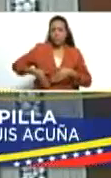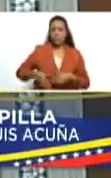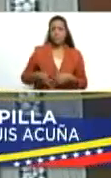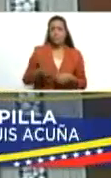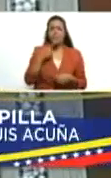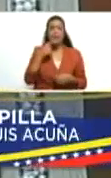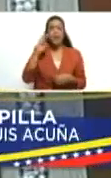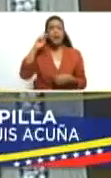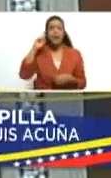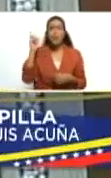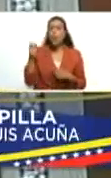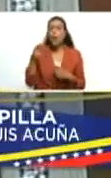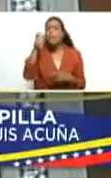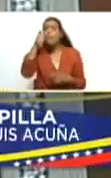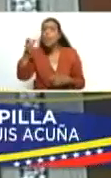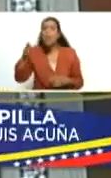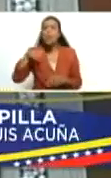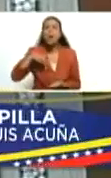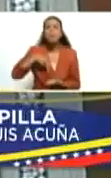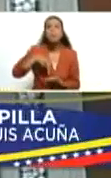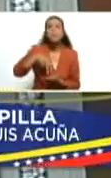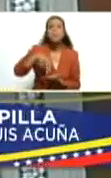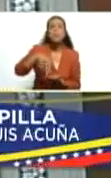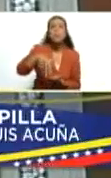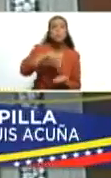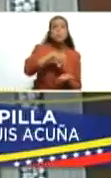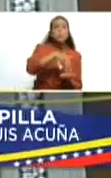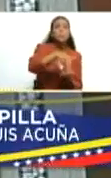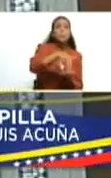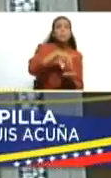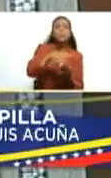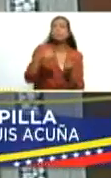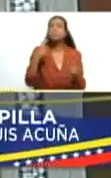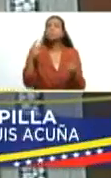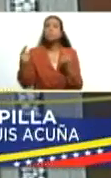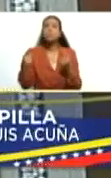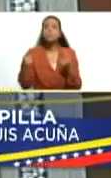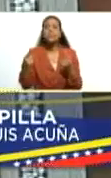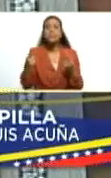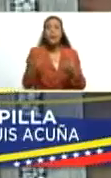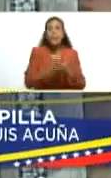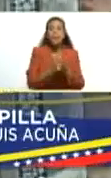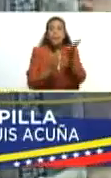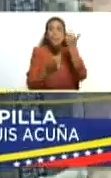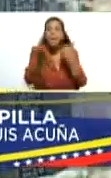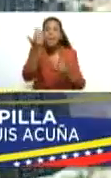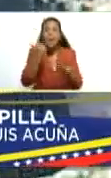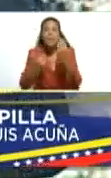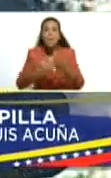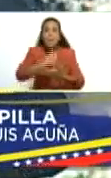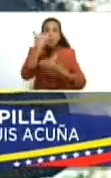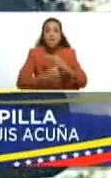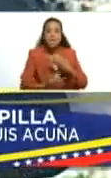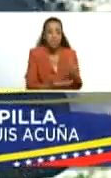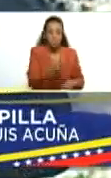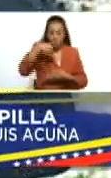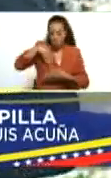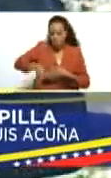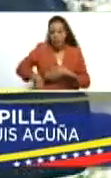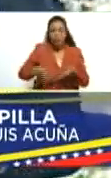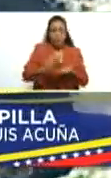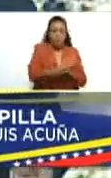Entonces él recorría todos los pueblos a pie y se llevaba un mapire. Y la gente salía con sus cartas y proyectos y él iba acumulando el mapire.